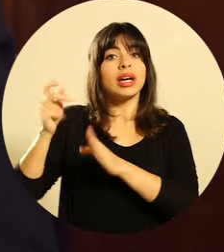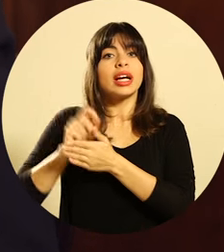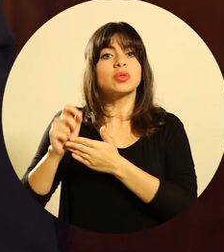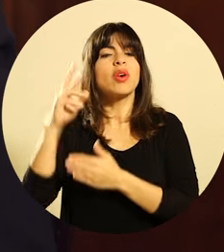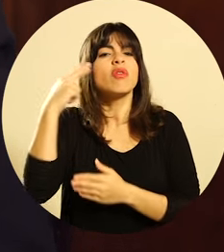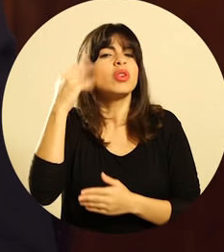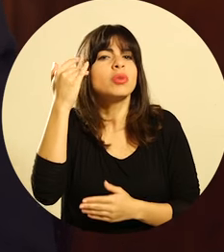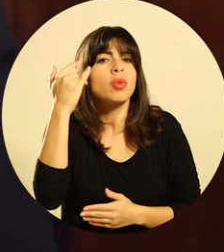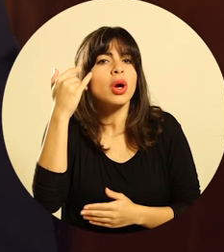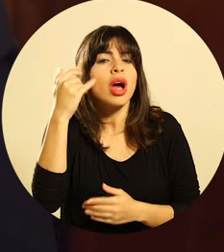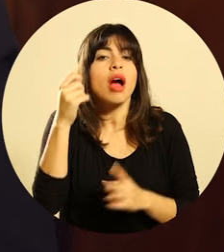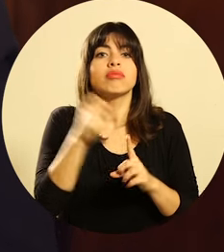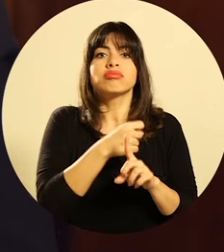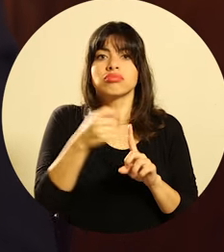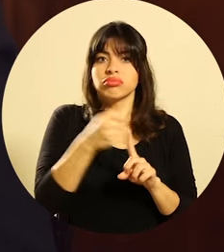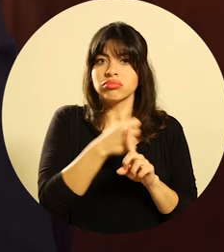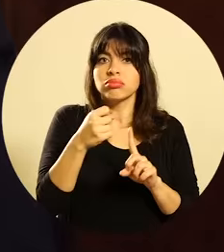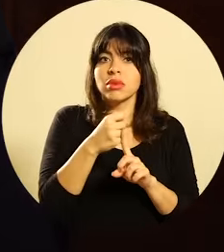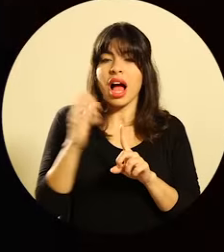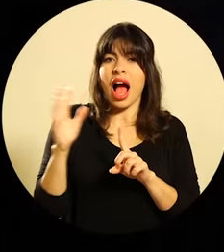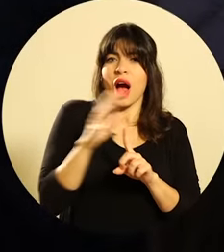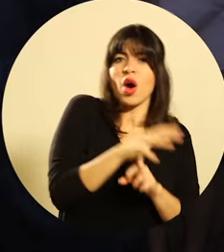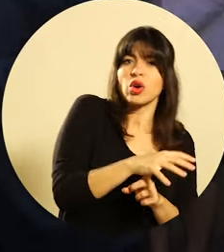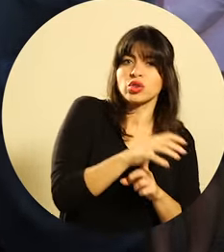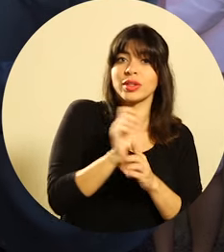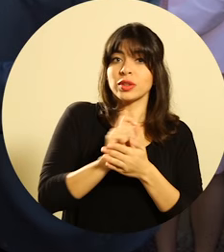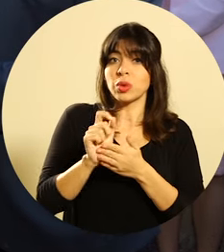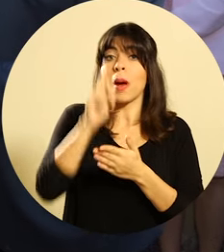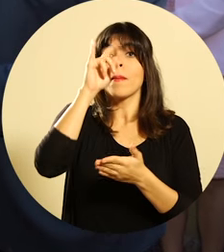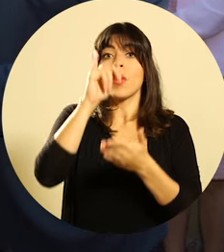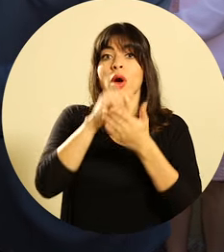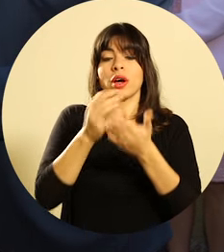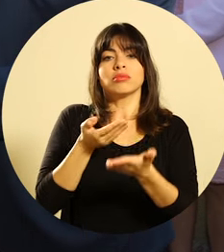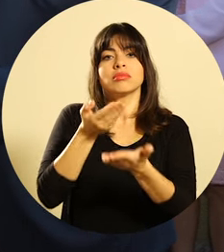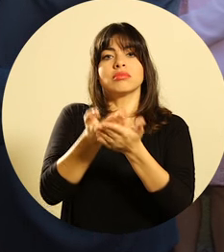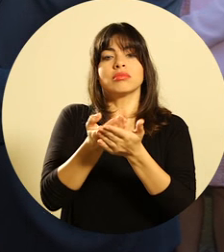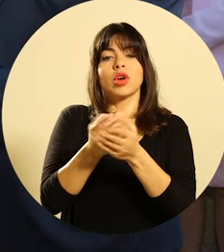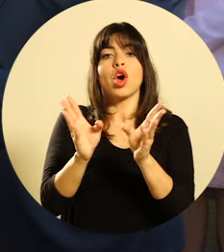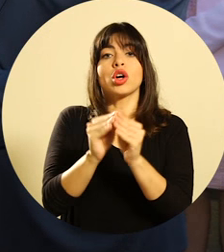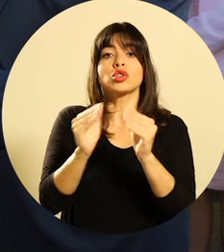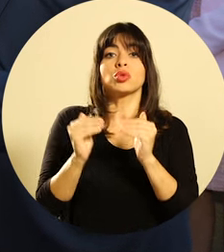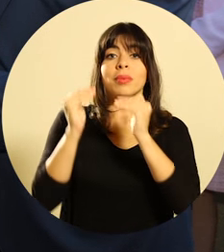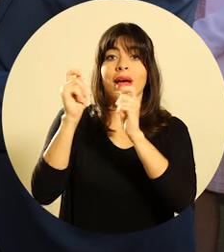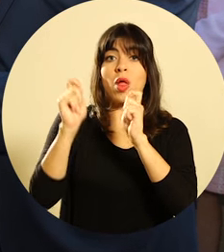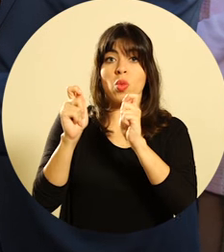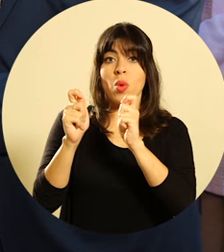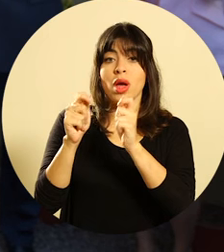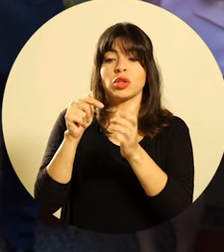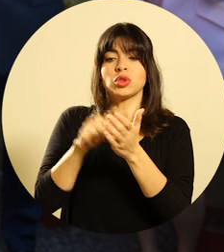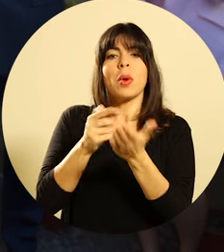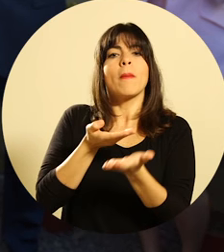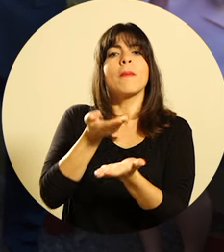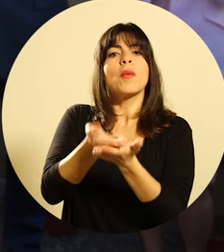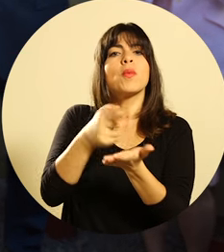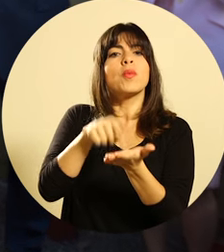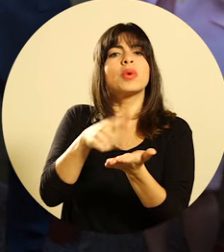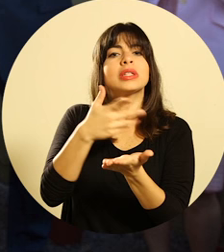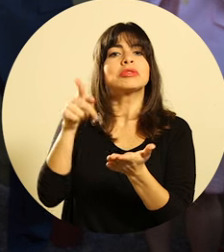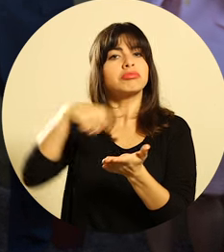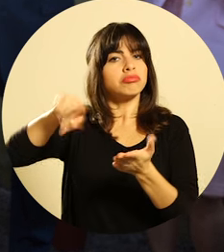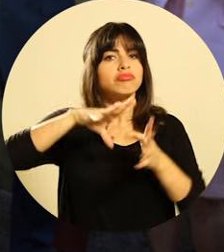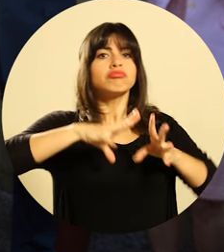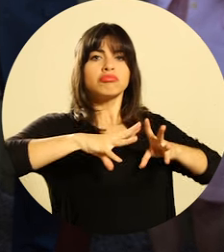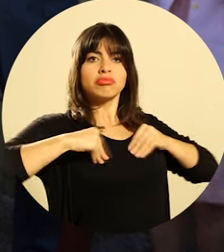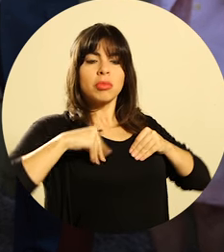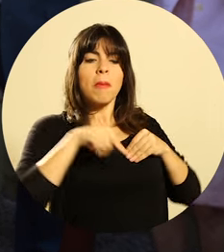escolar es el bullying, el acoso escolar. Por ello, presentamos al Consejo Superior de Educación una propuesta que